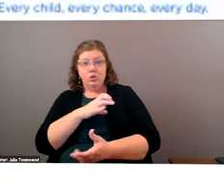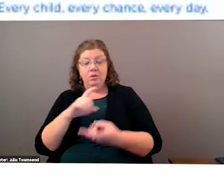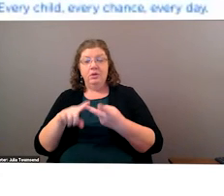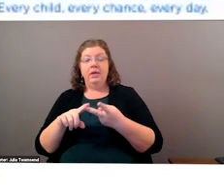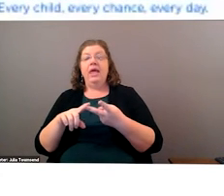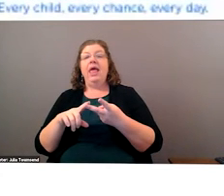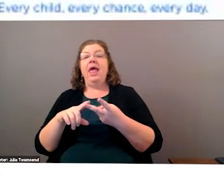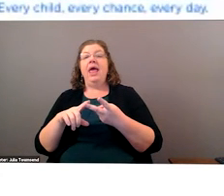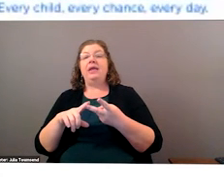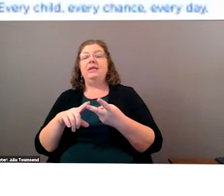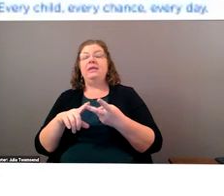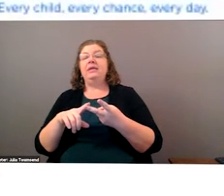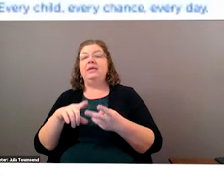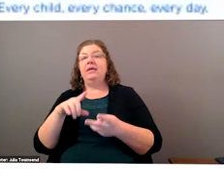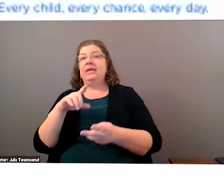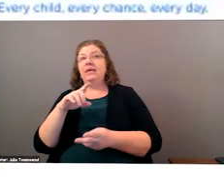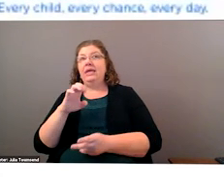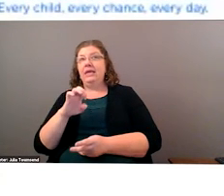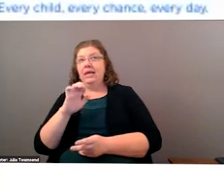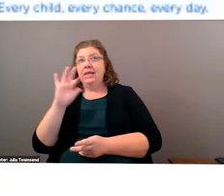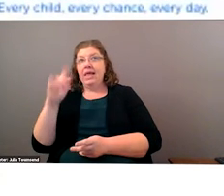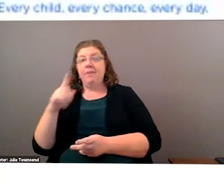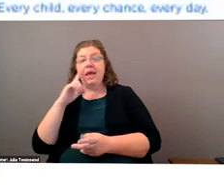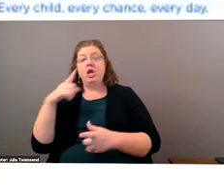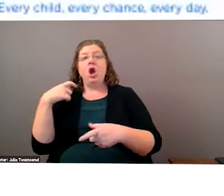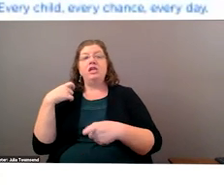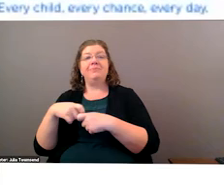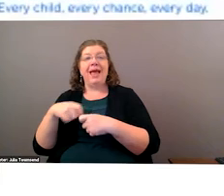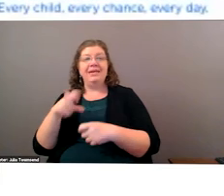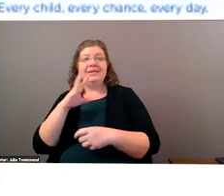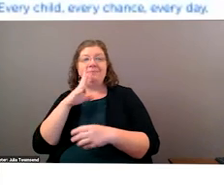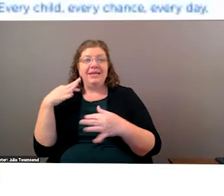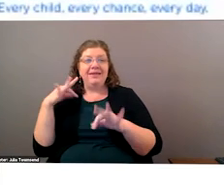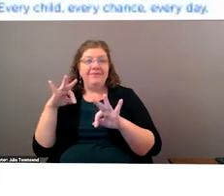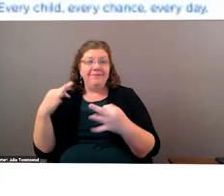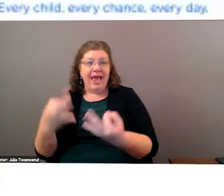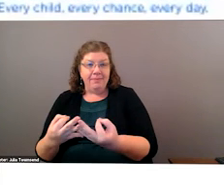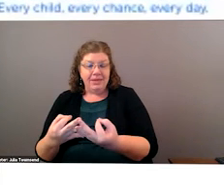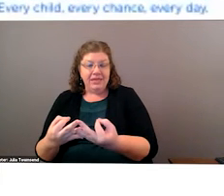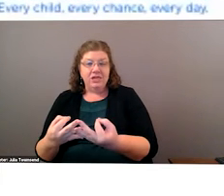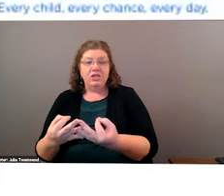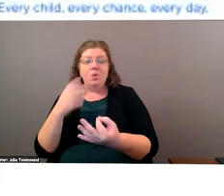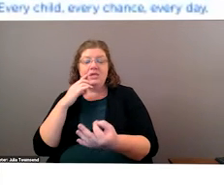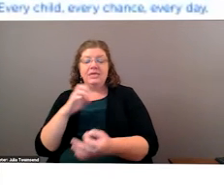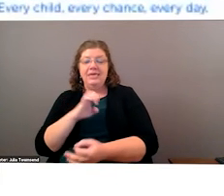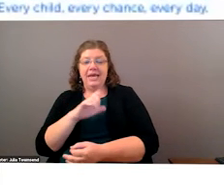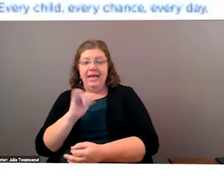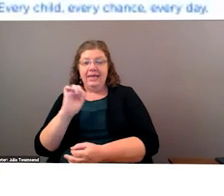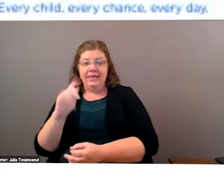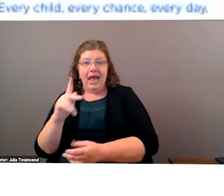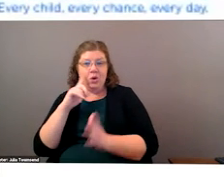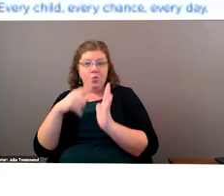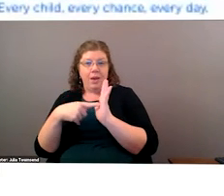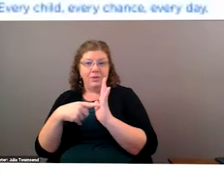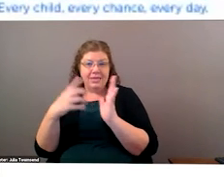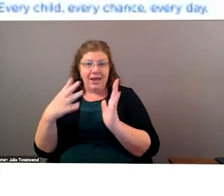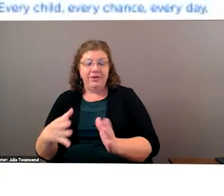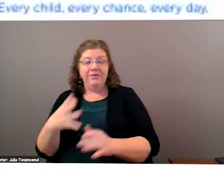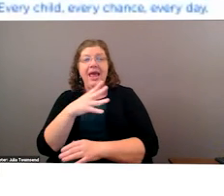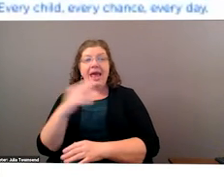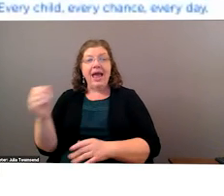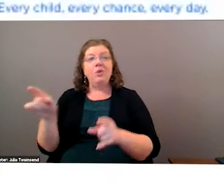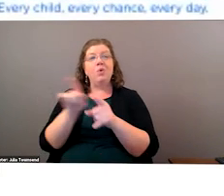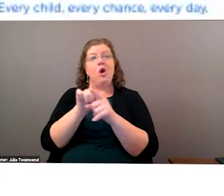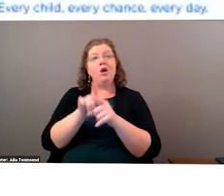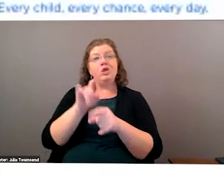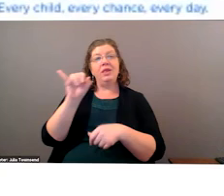ILAC y de las familias hispanohablantes, que también son los representantes del DILAC y del ILAC, y